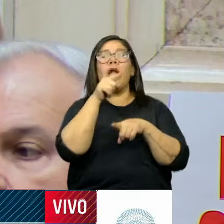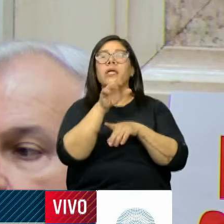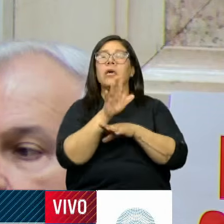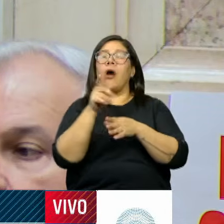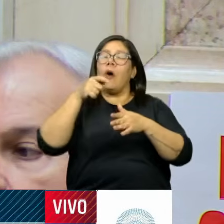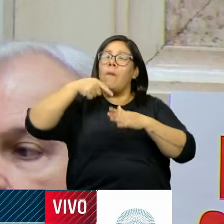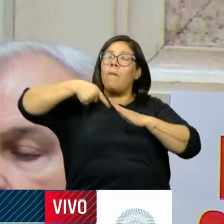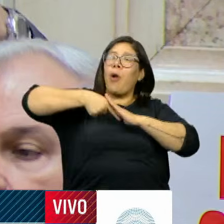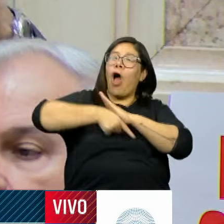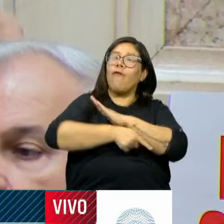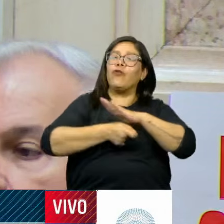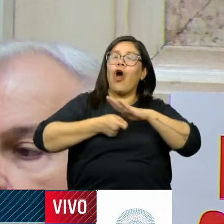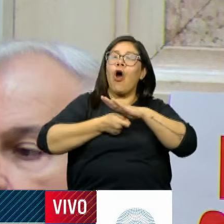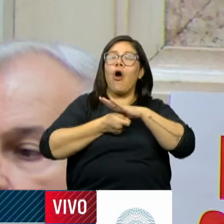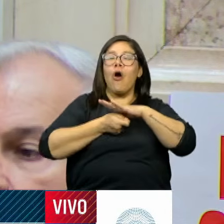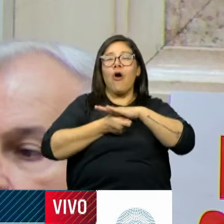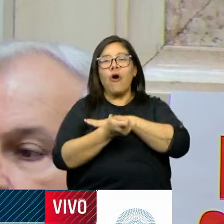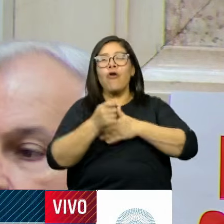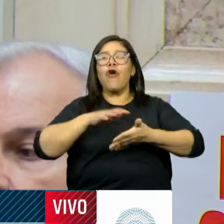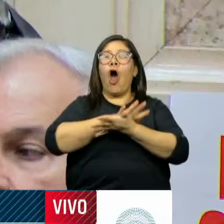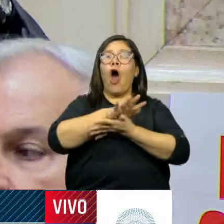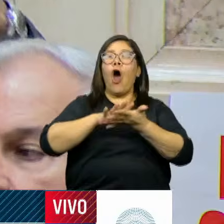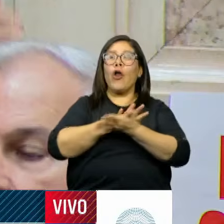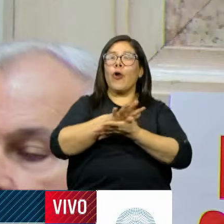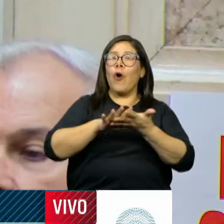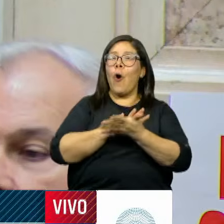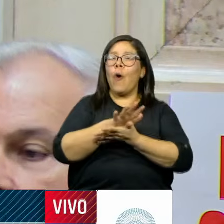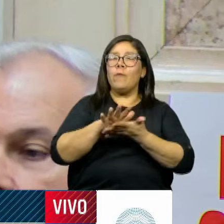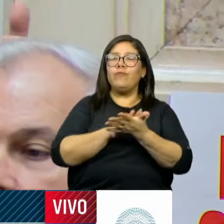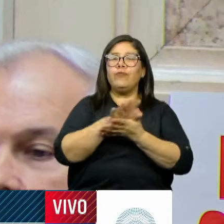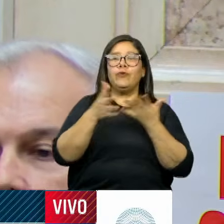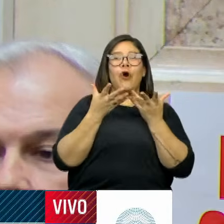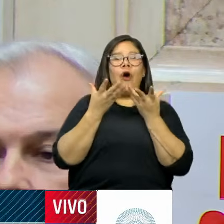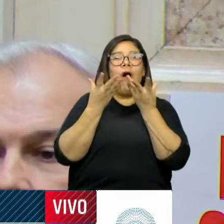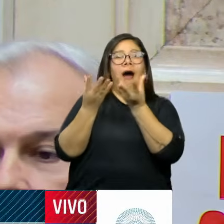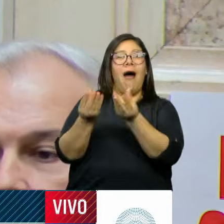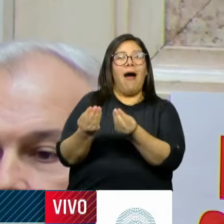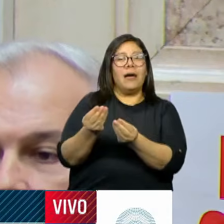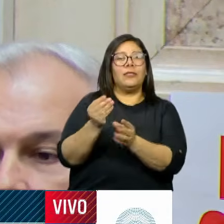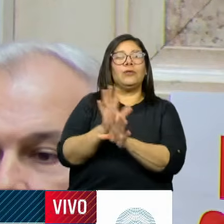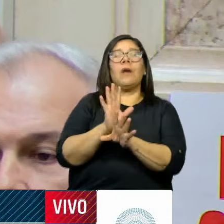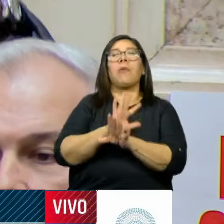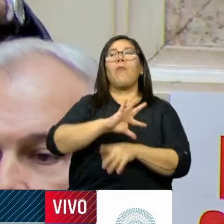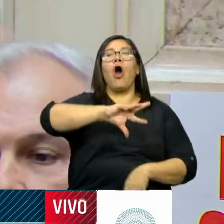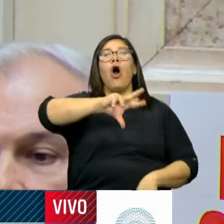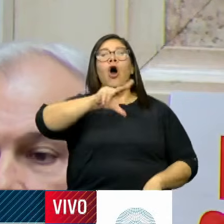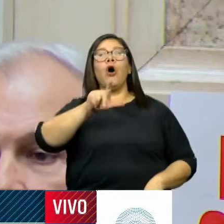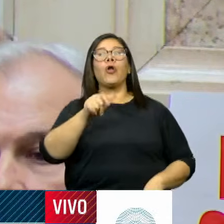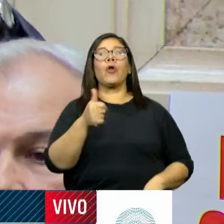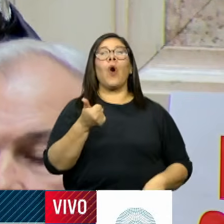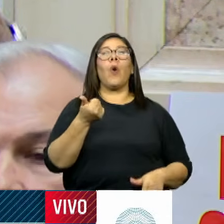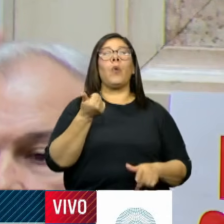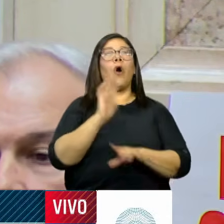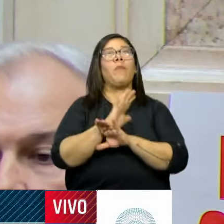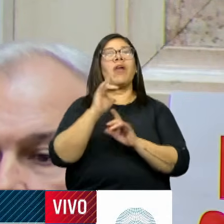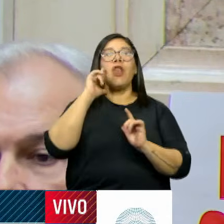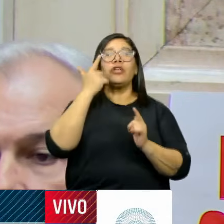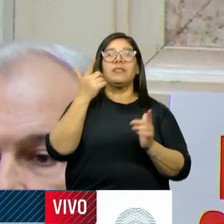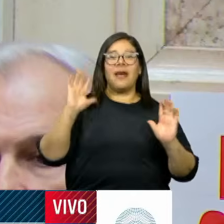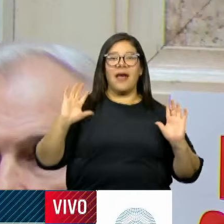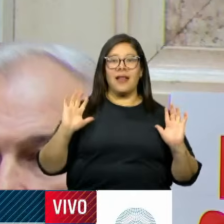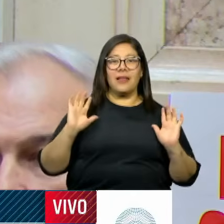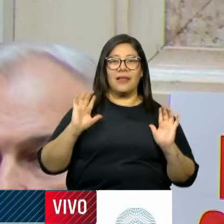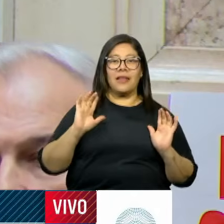corrupción suprema, de clase, que garantiza el guante blanco para robarle a los trabajadores